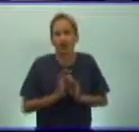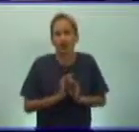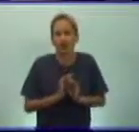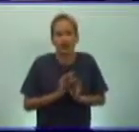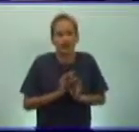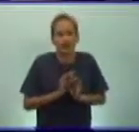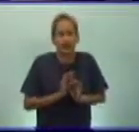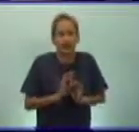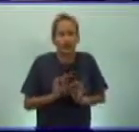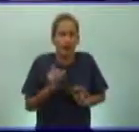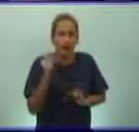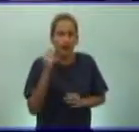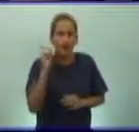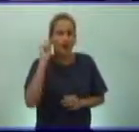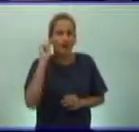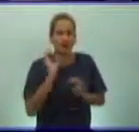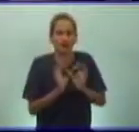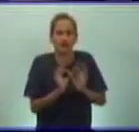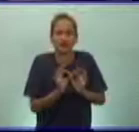femenina.